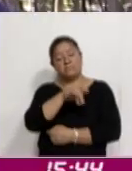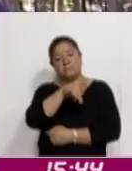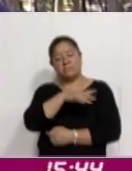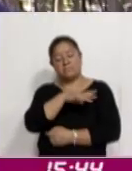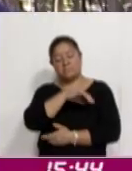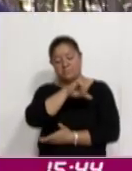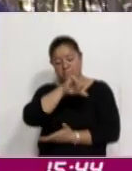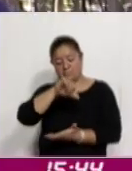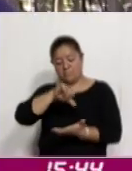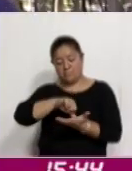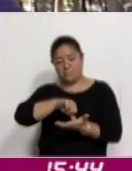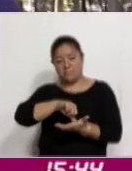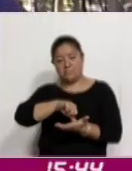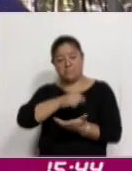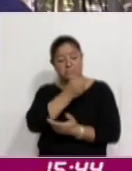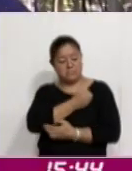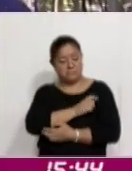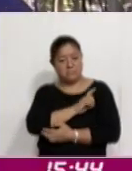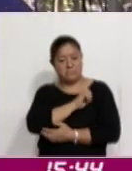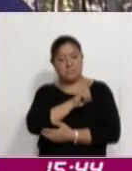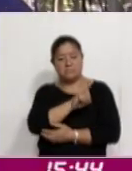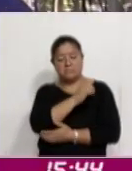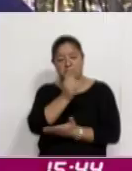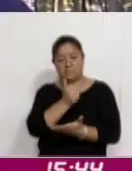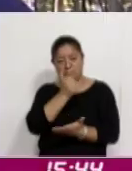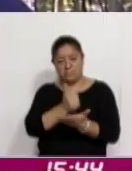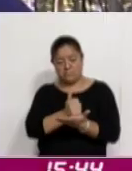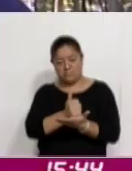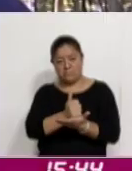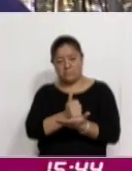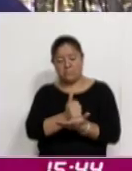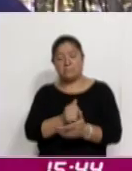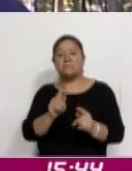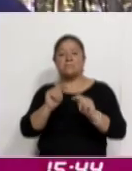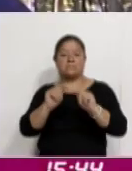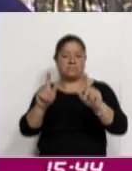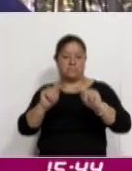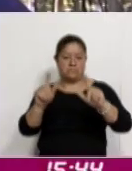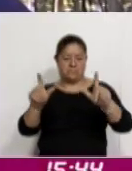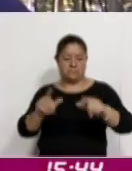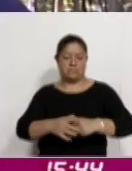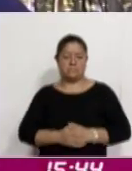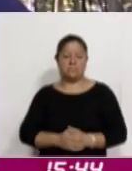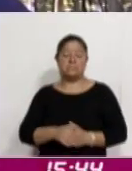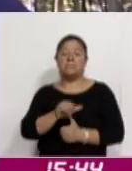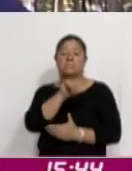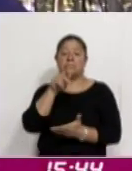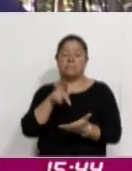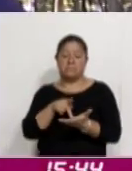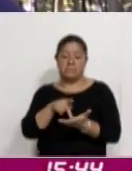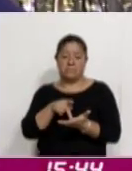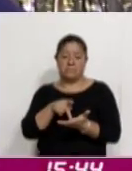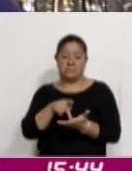la ciudad, el Centro de Salud de Tlaxcala, el de Apizaco,